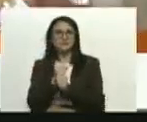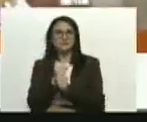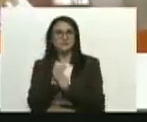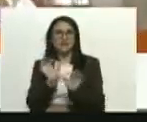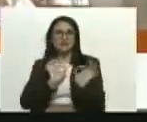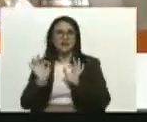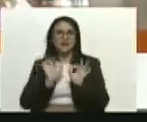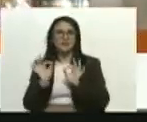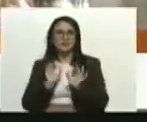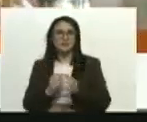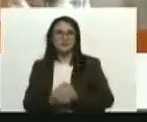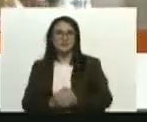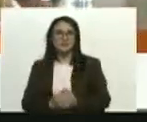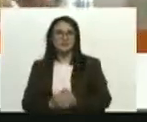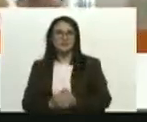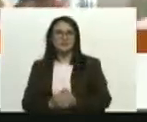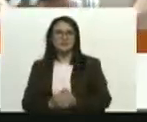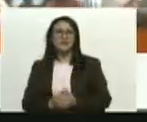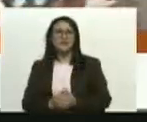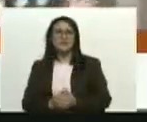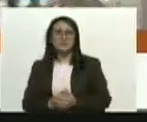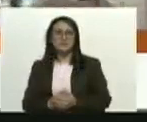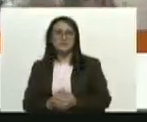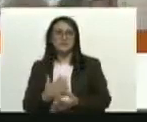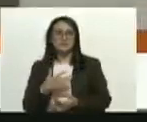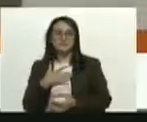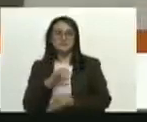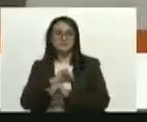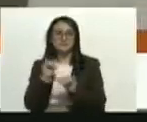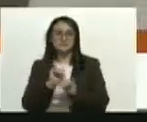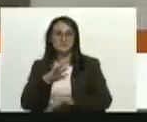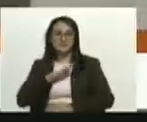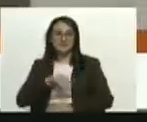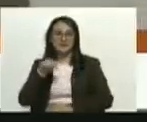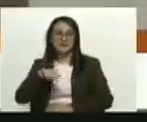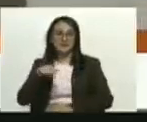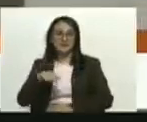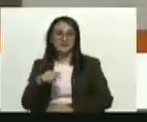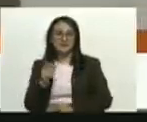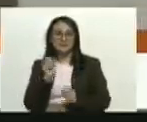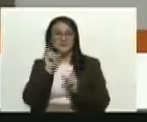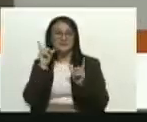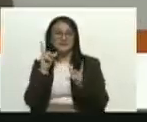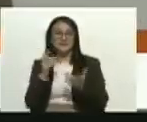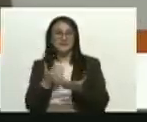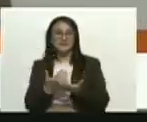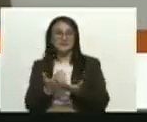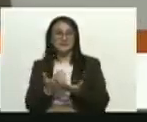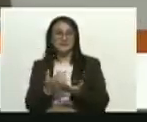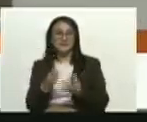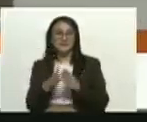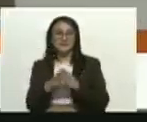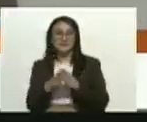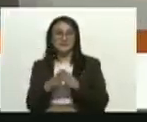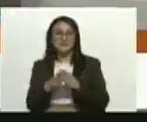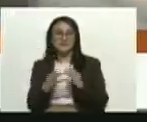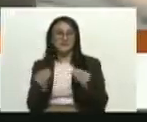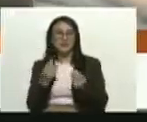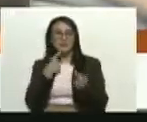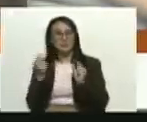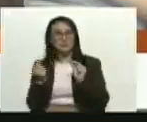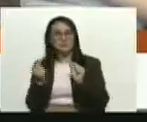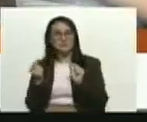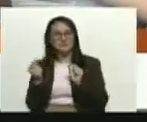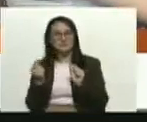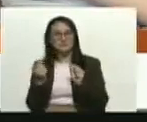teatro. Voilà, donc je suis très heureux d'être là. Estoy muy feliz de estar aquí. Es impresionante las reacciones y todo lo que se puede conversar, no